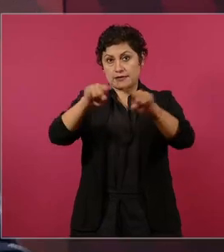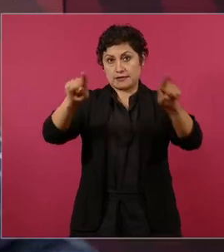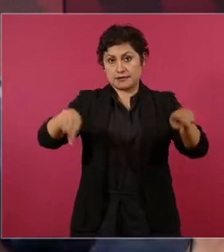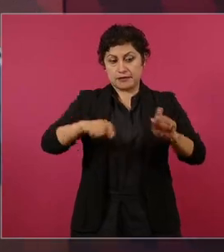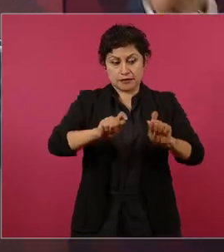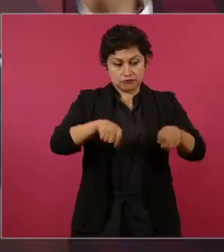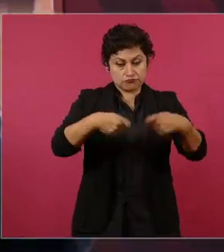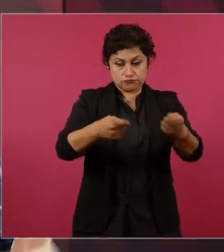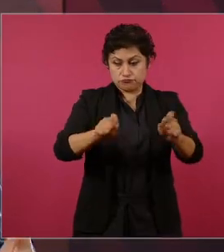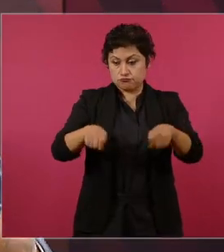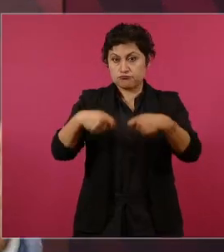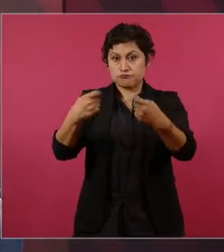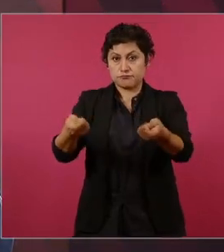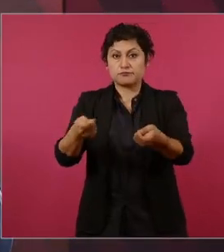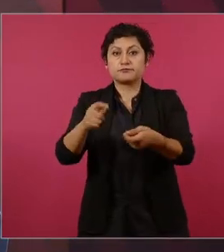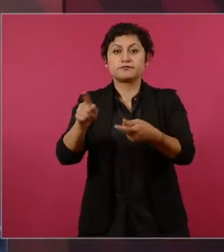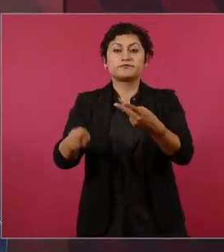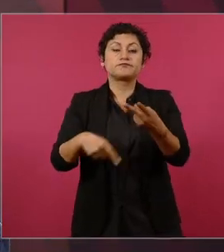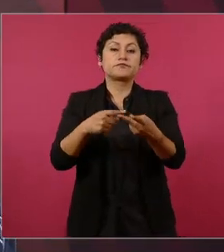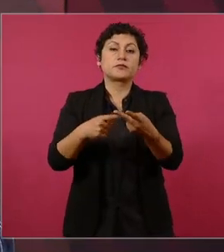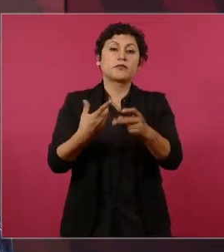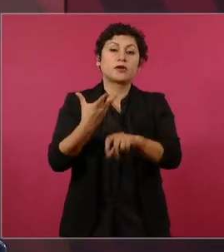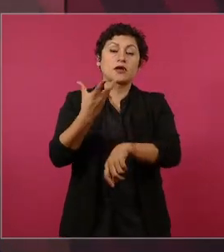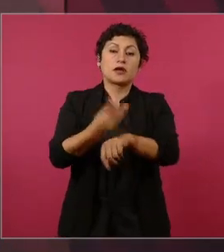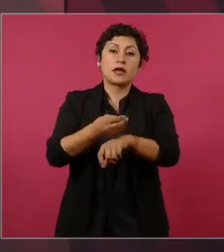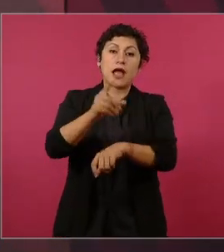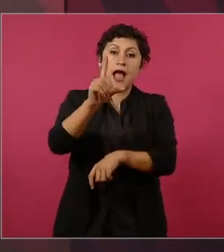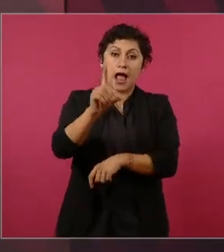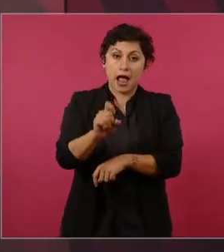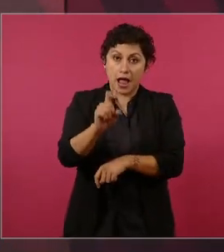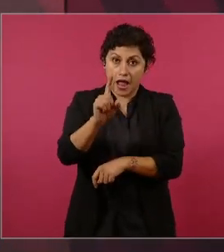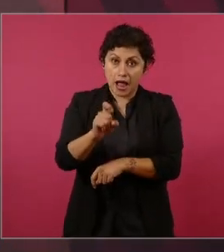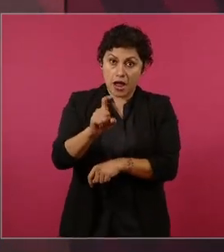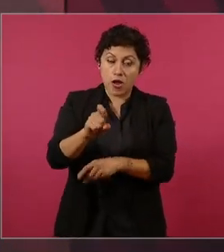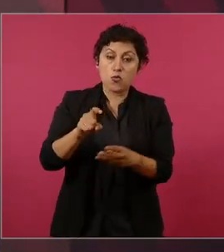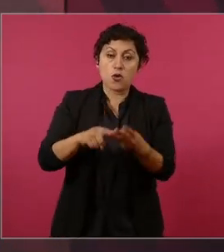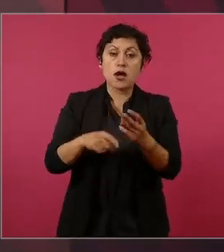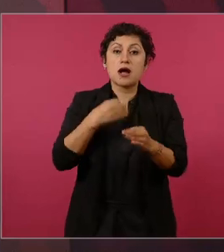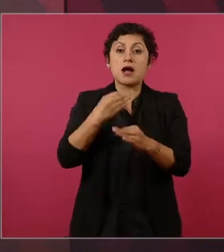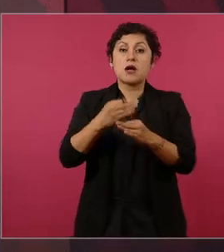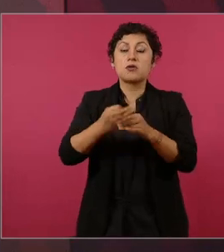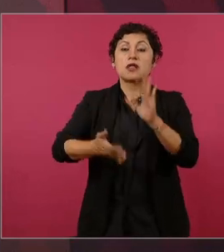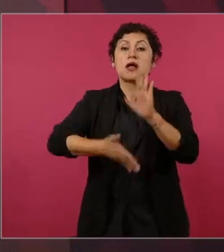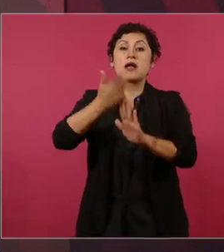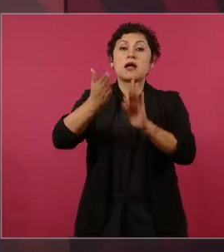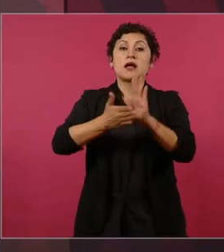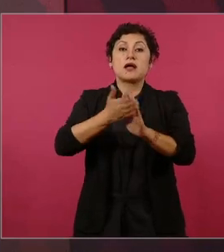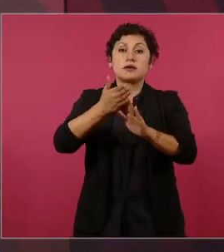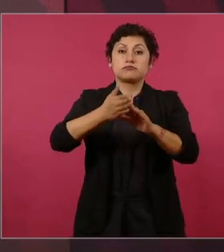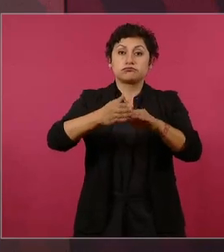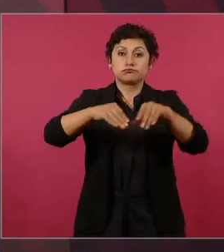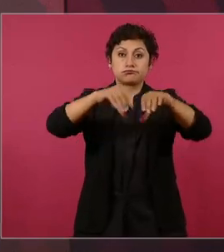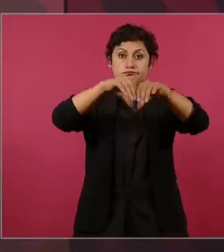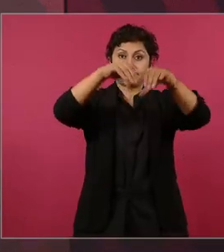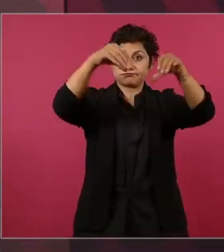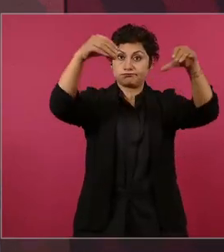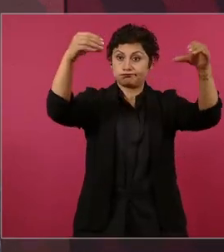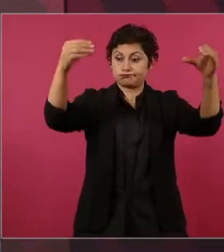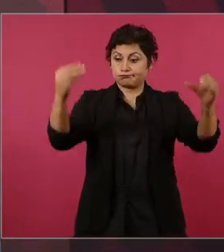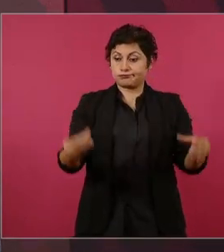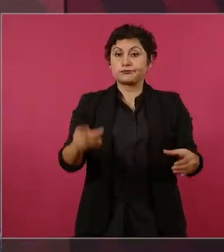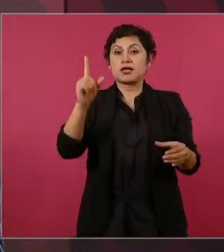Les restituimos el agua, se les está haciendo un acueducto y un sistema de